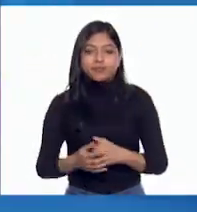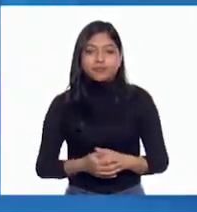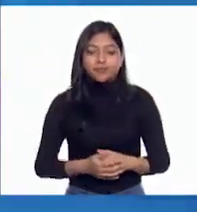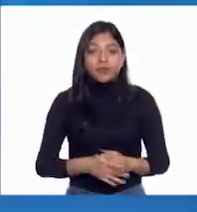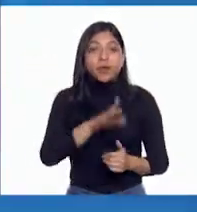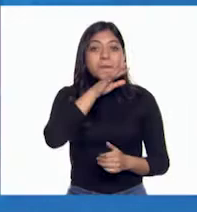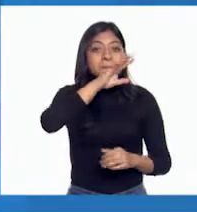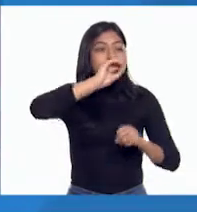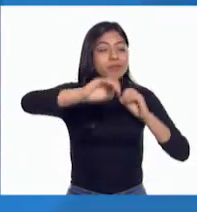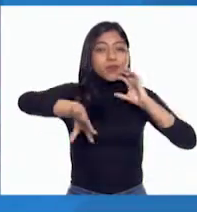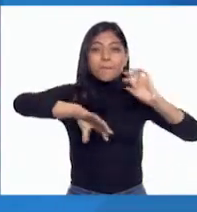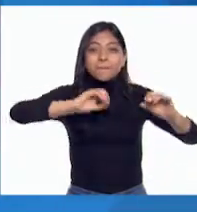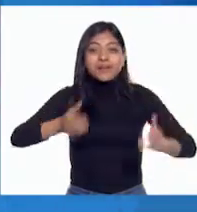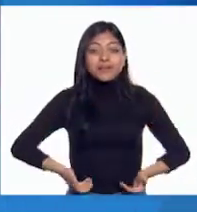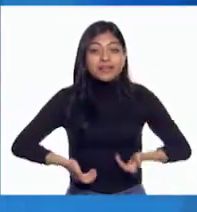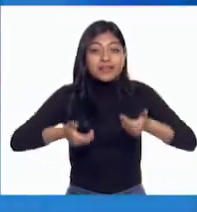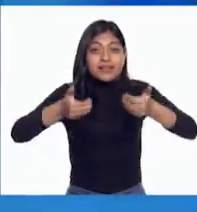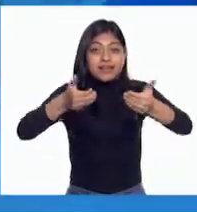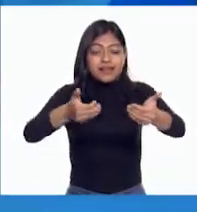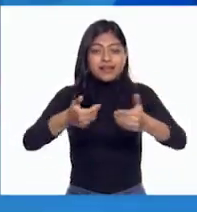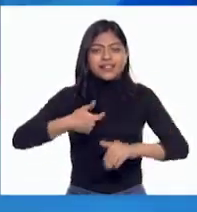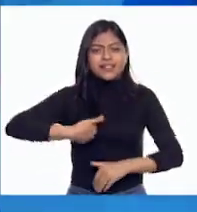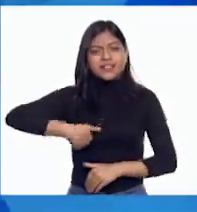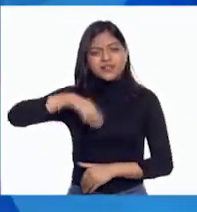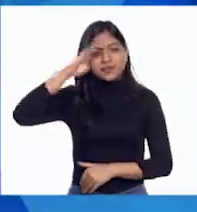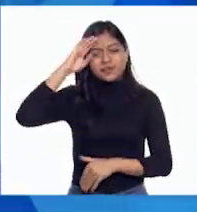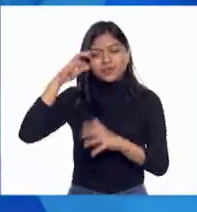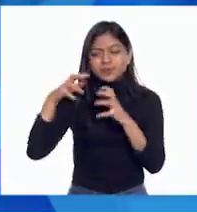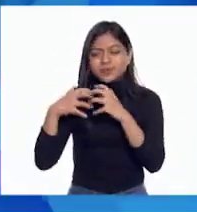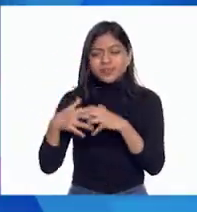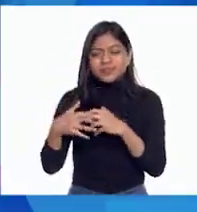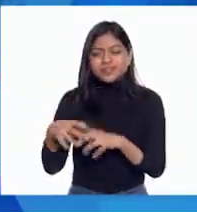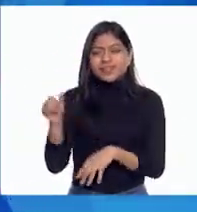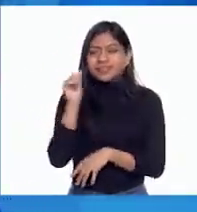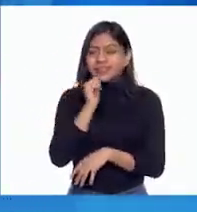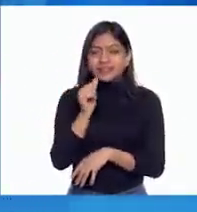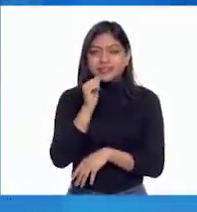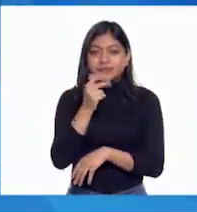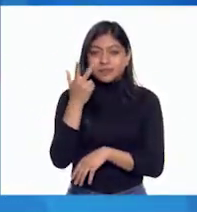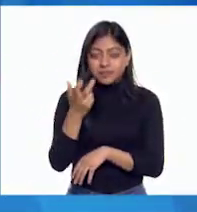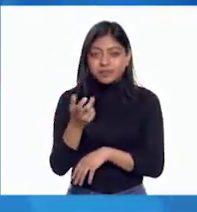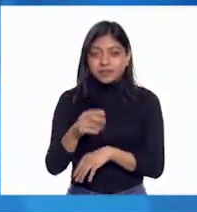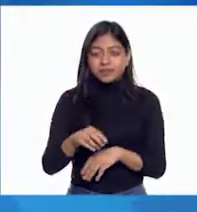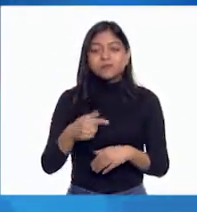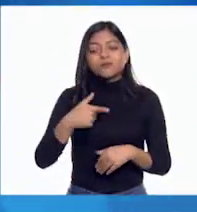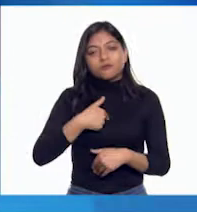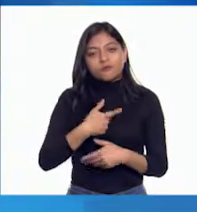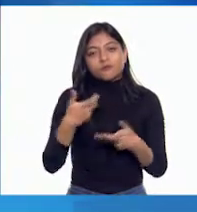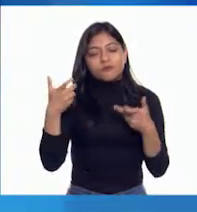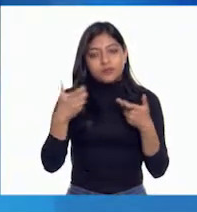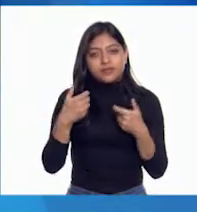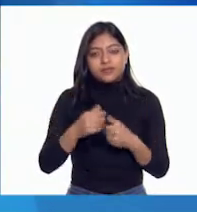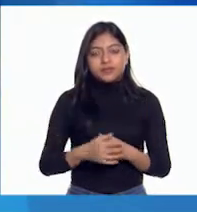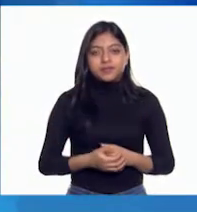Tanta basura en la calle. No dejo de pensar en eso. Necesito hacer algo.